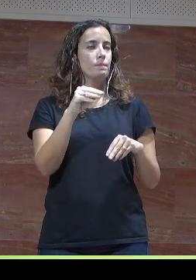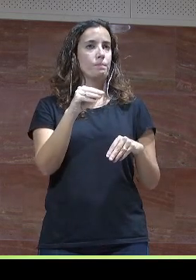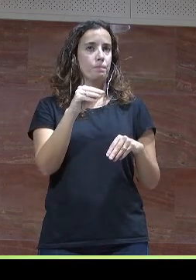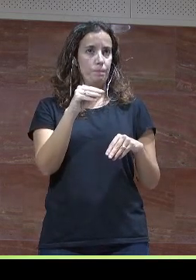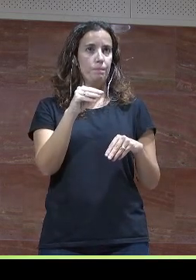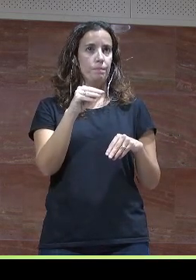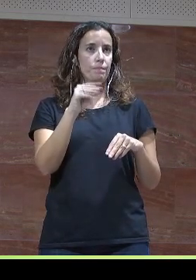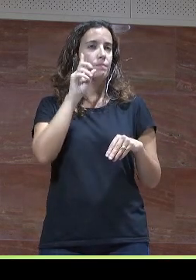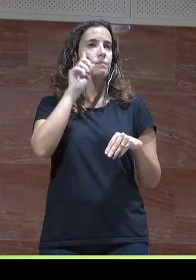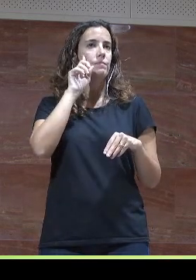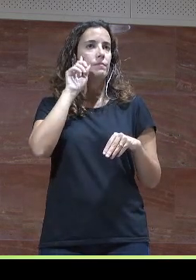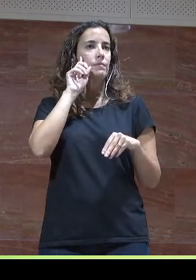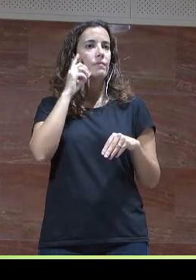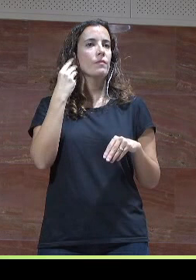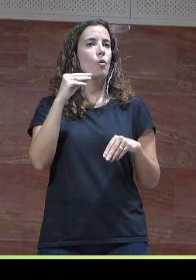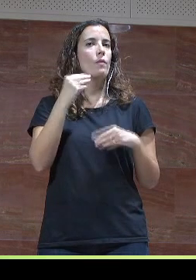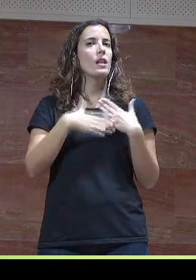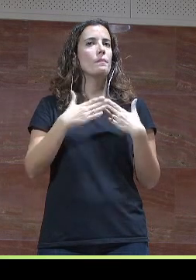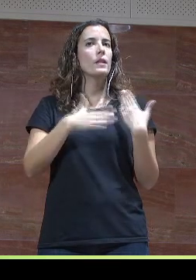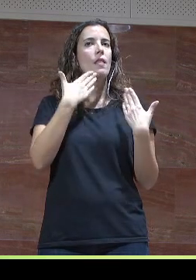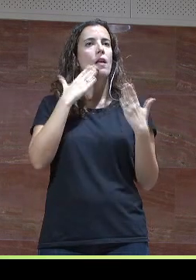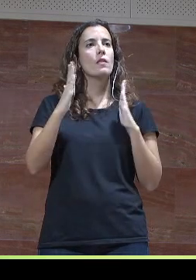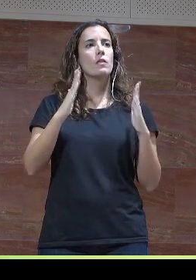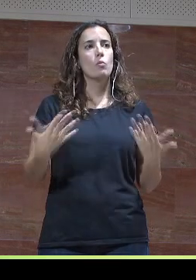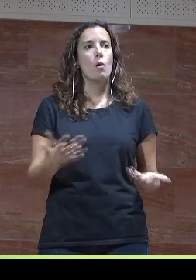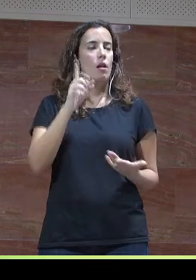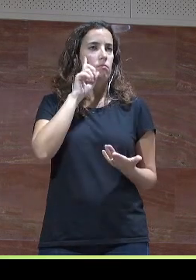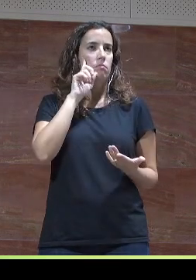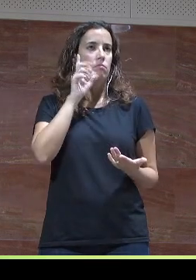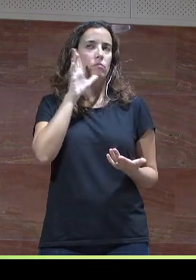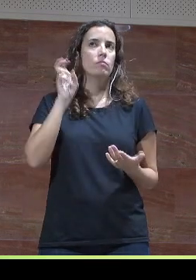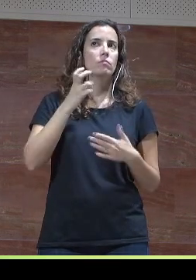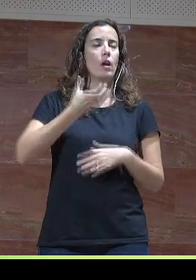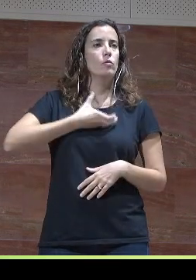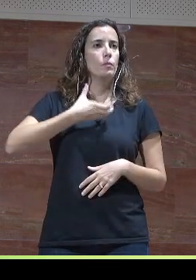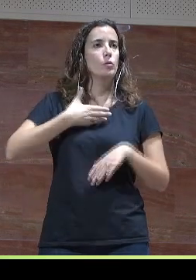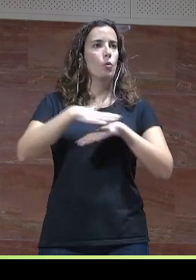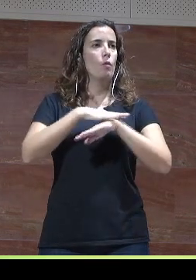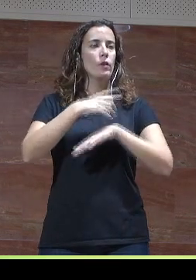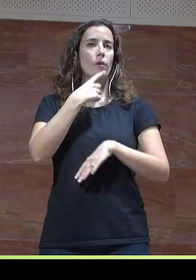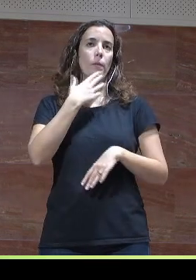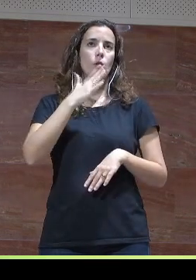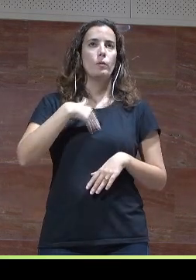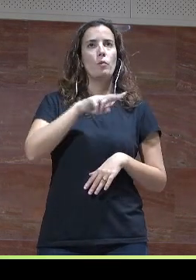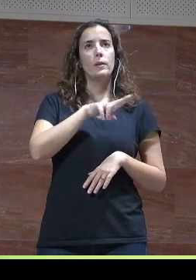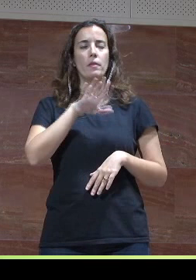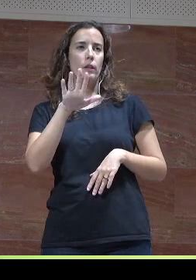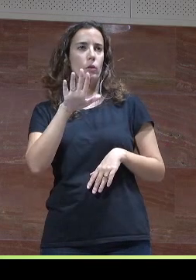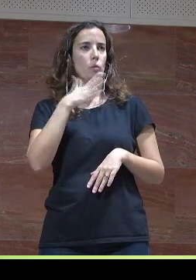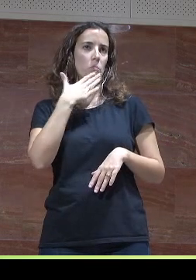realmente nunca sabías dónde estaba el límite de joven, porque venía un ayuntamiento o un gobierno y decía que más o menos a los